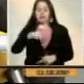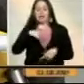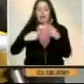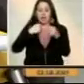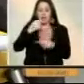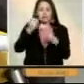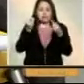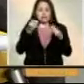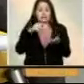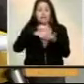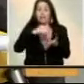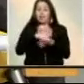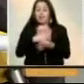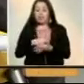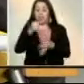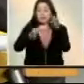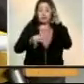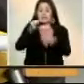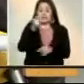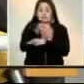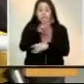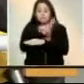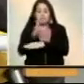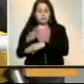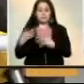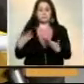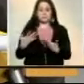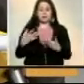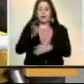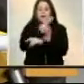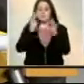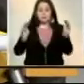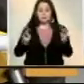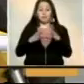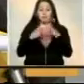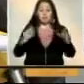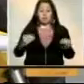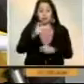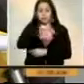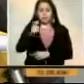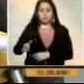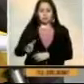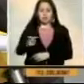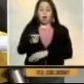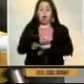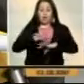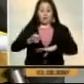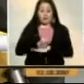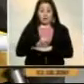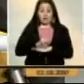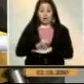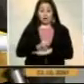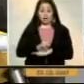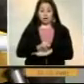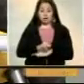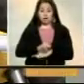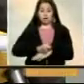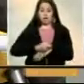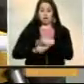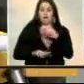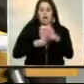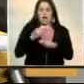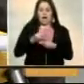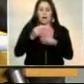débil jurídico que tiene que ser protegido. Por eso el llamado a estos distintos voceros del gobierno es a que el mensaje tiene que